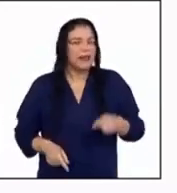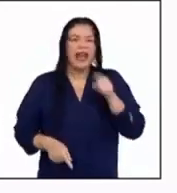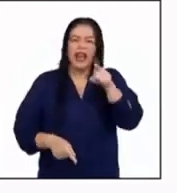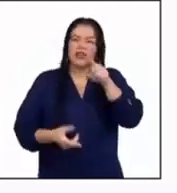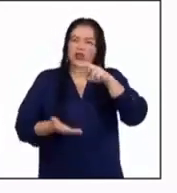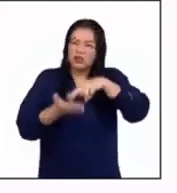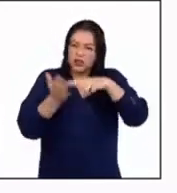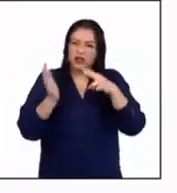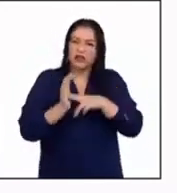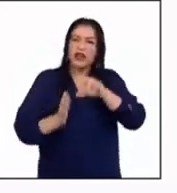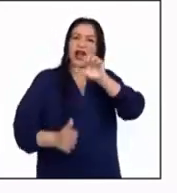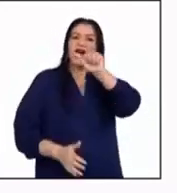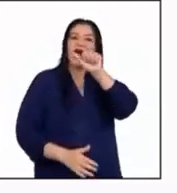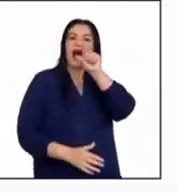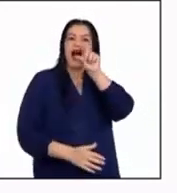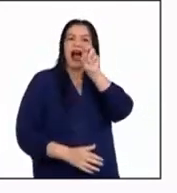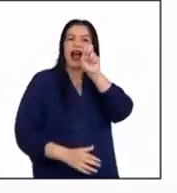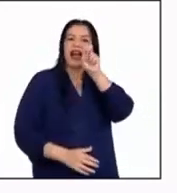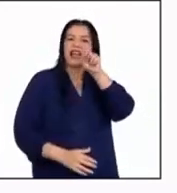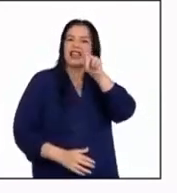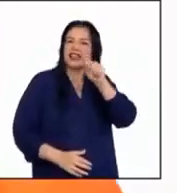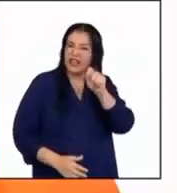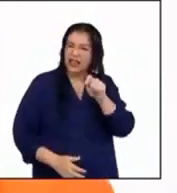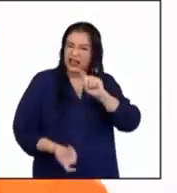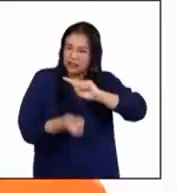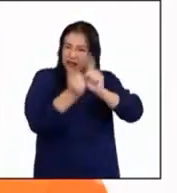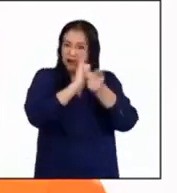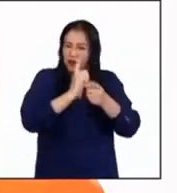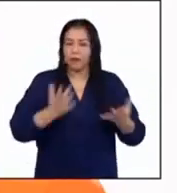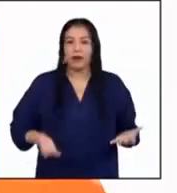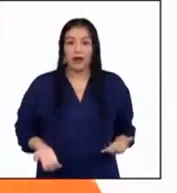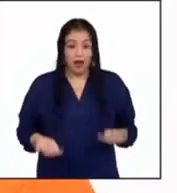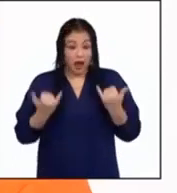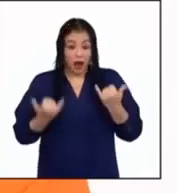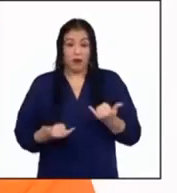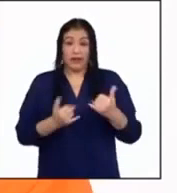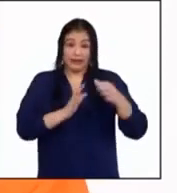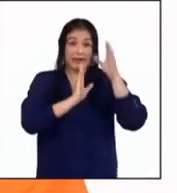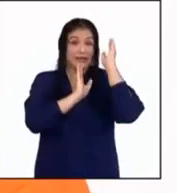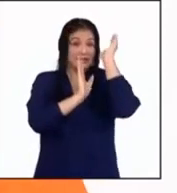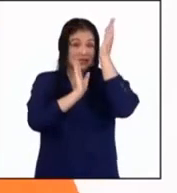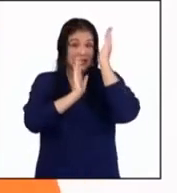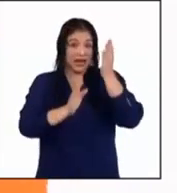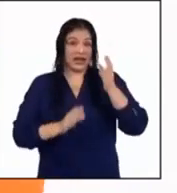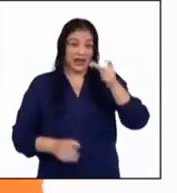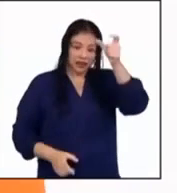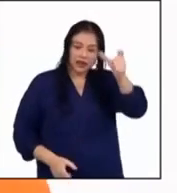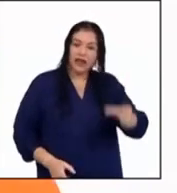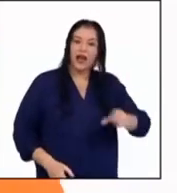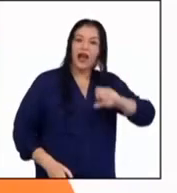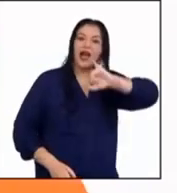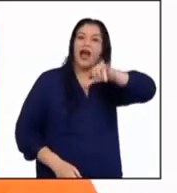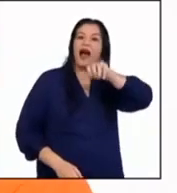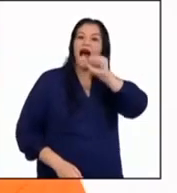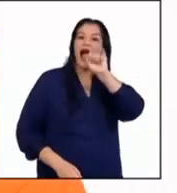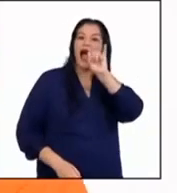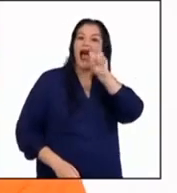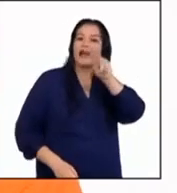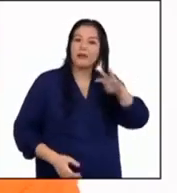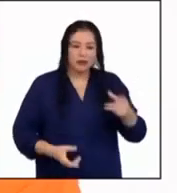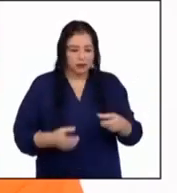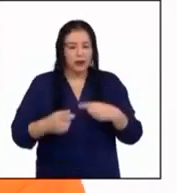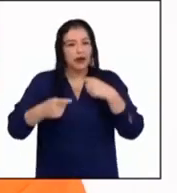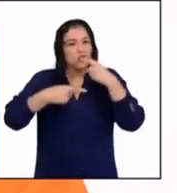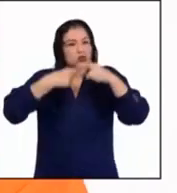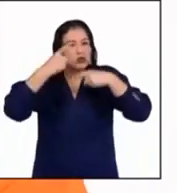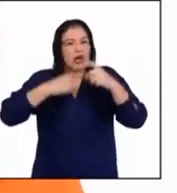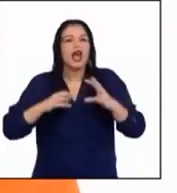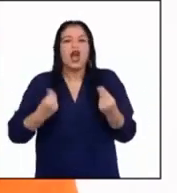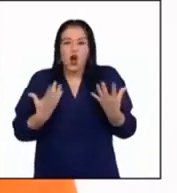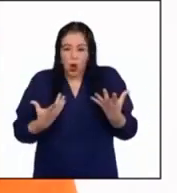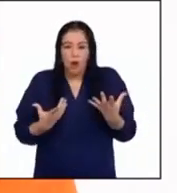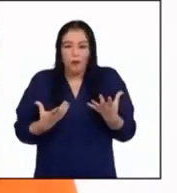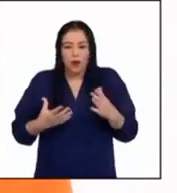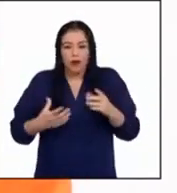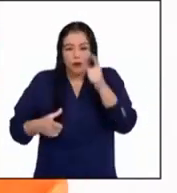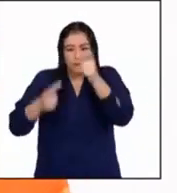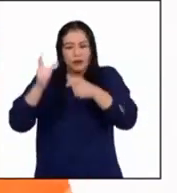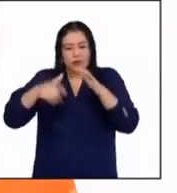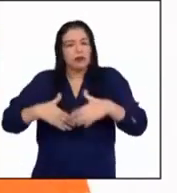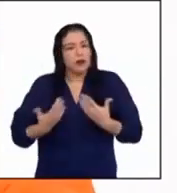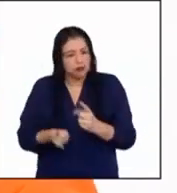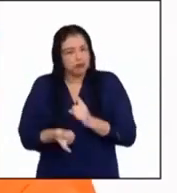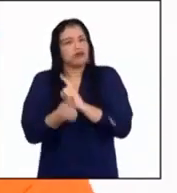ser agente de cambio. En la charla de hoy, Jaime Ulloa nos hablará sobre cómo la formación de agentes de cambio es